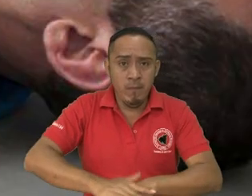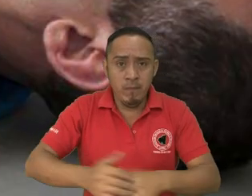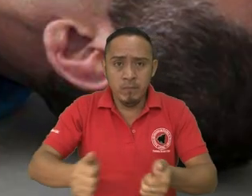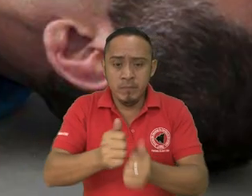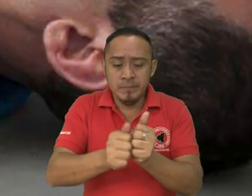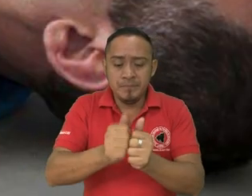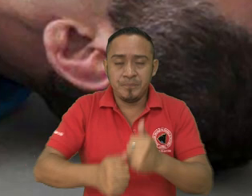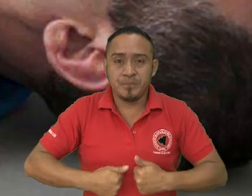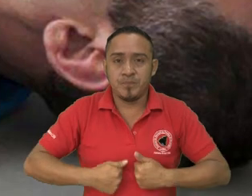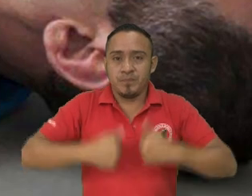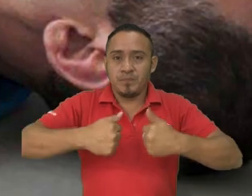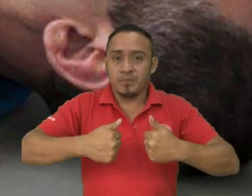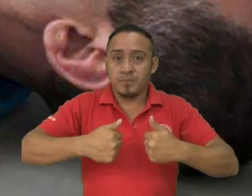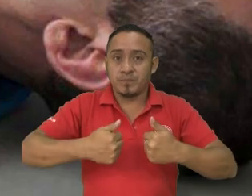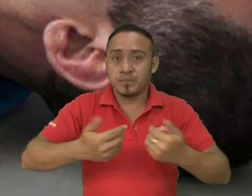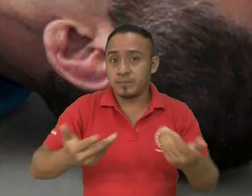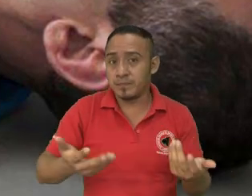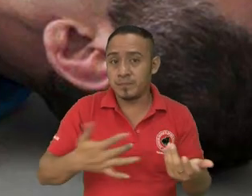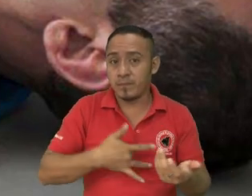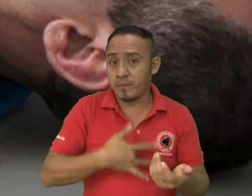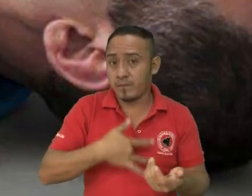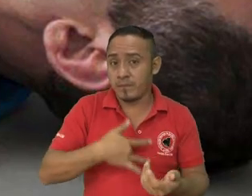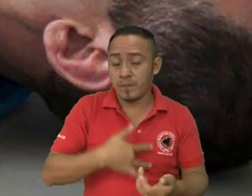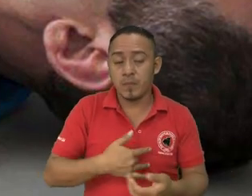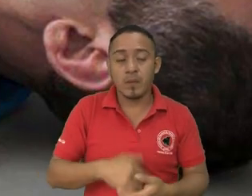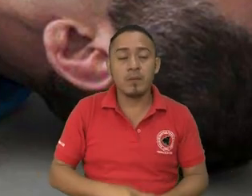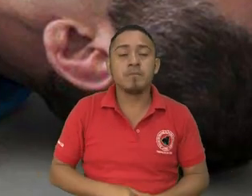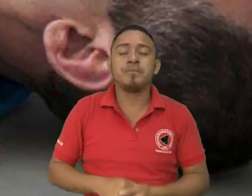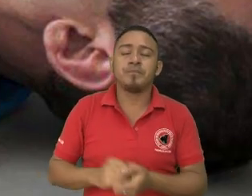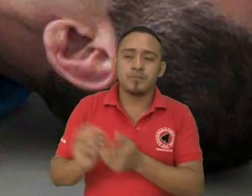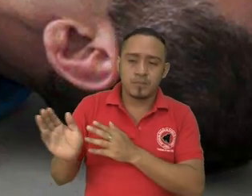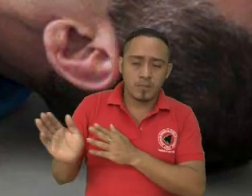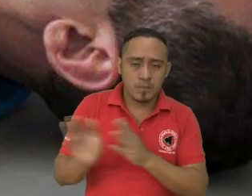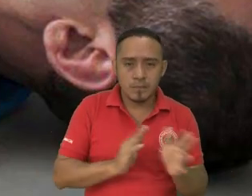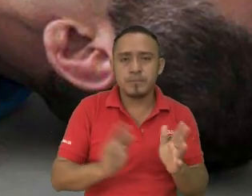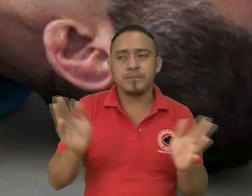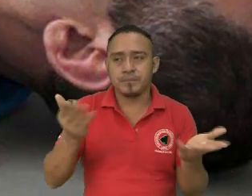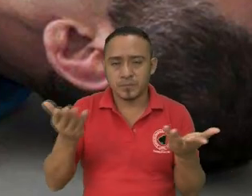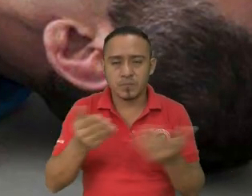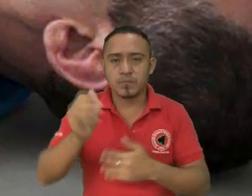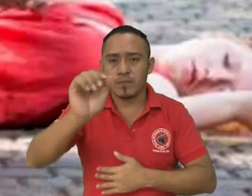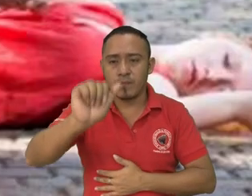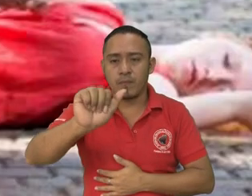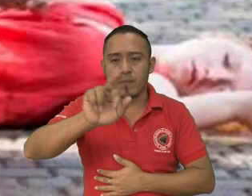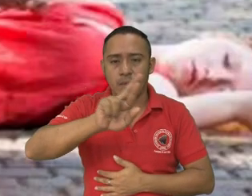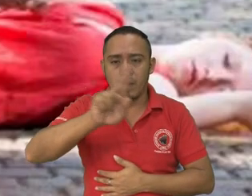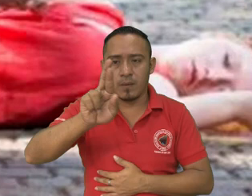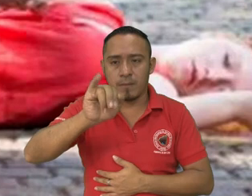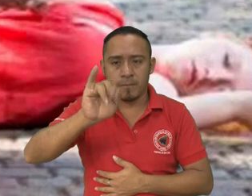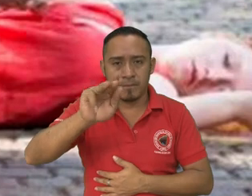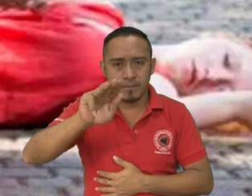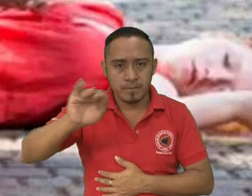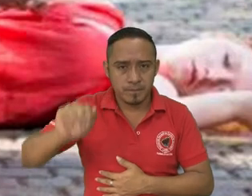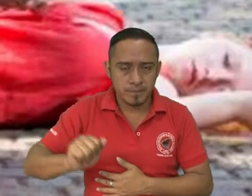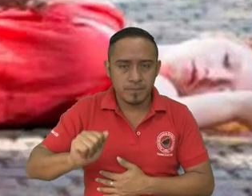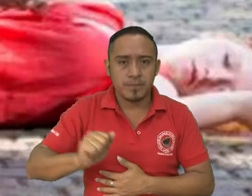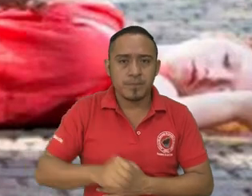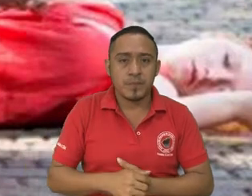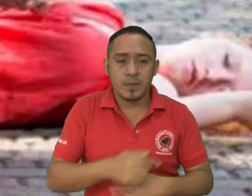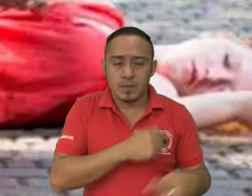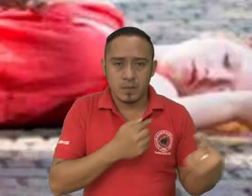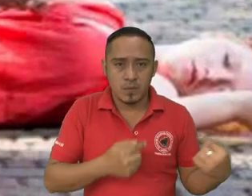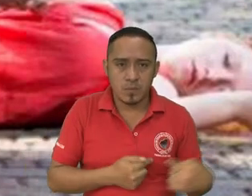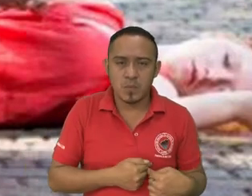desfibrilación. Uh-huh. Ahora, si la arritmia cardíaca es la causante de la muerte súbita,